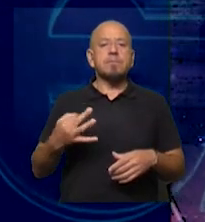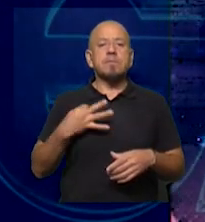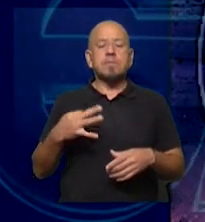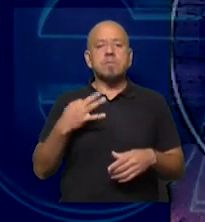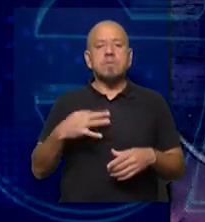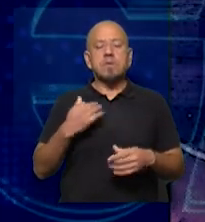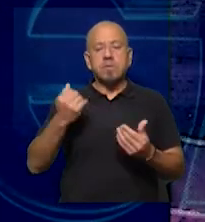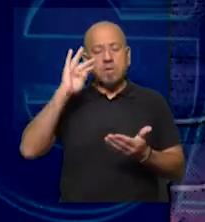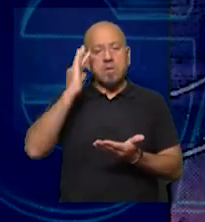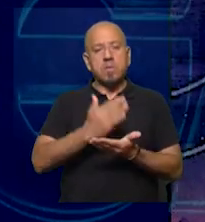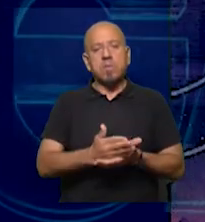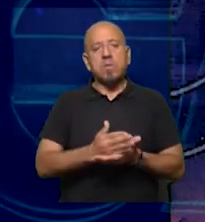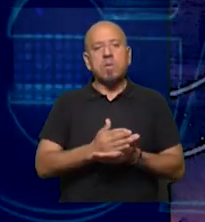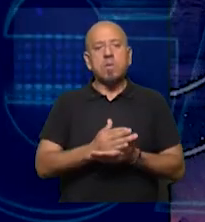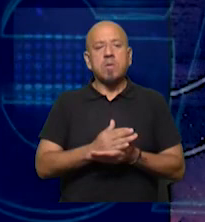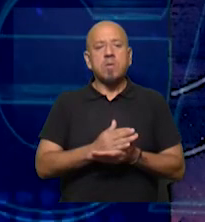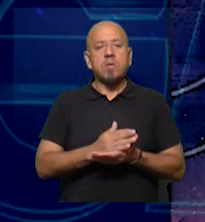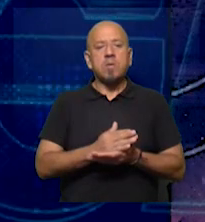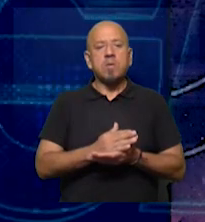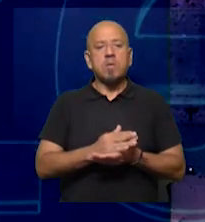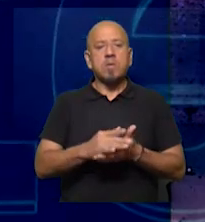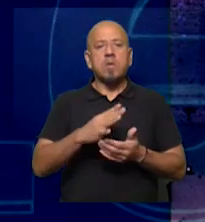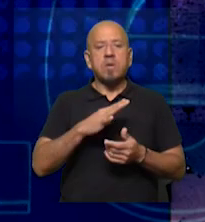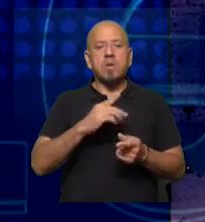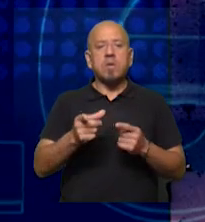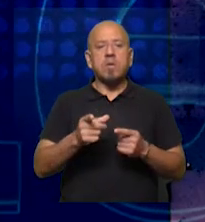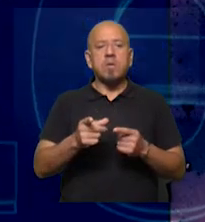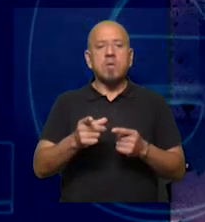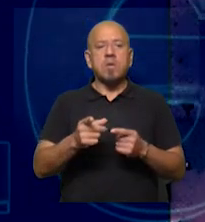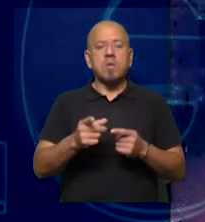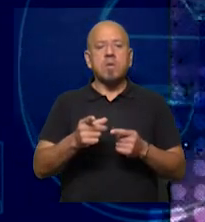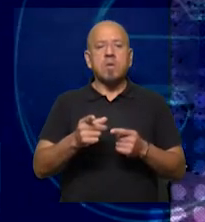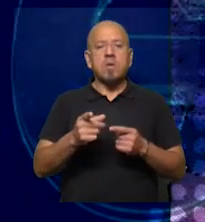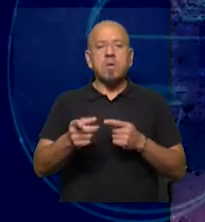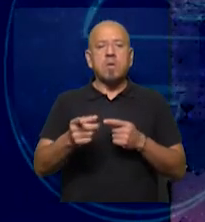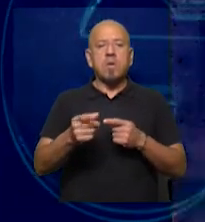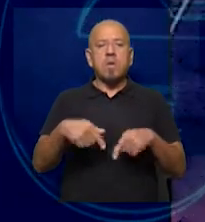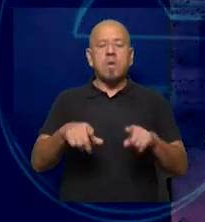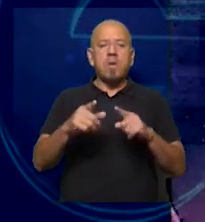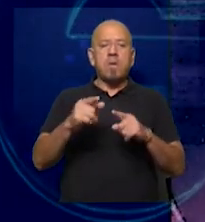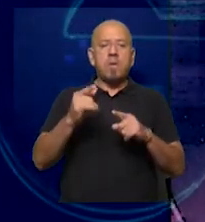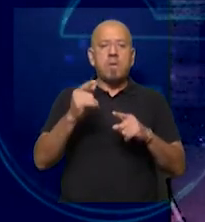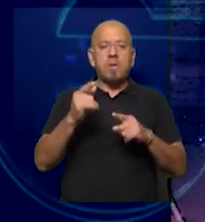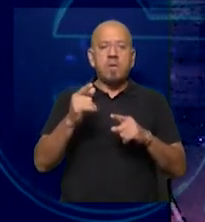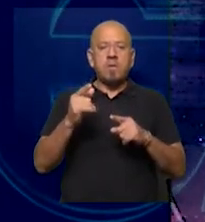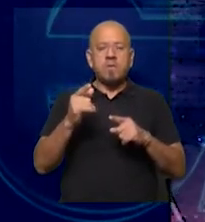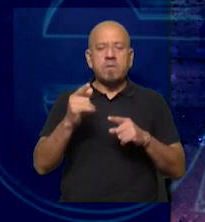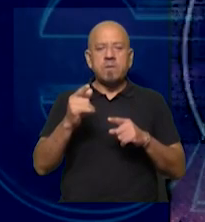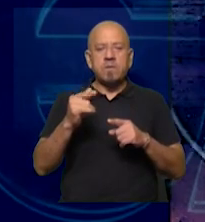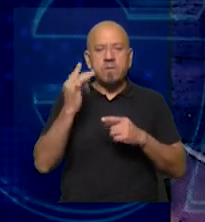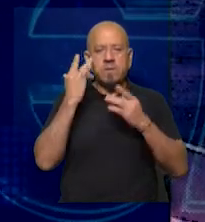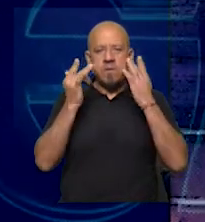golpe, hay una comisión artística que va buscando obras y va